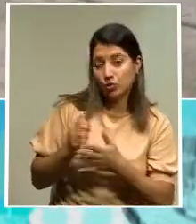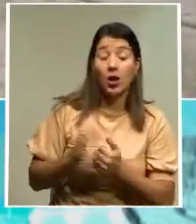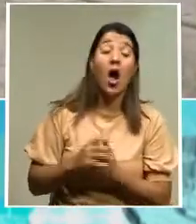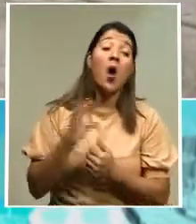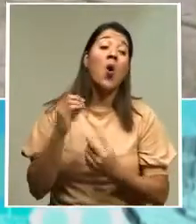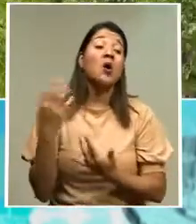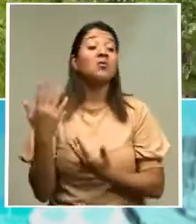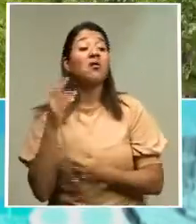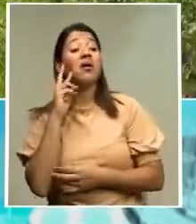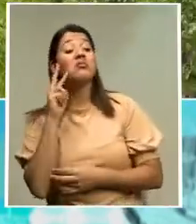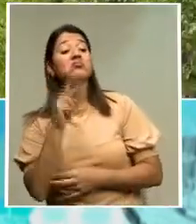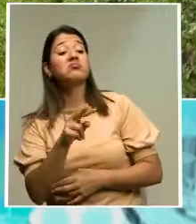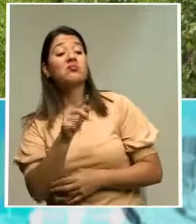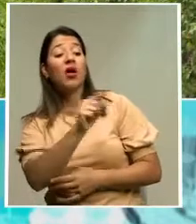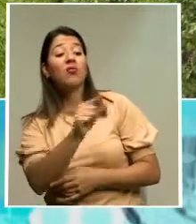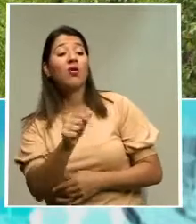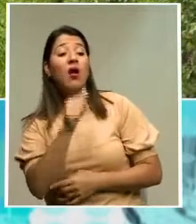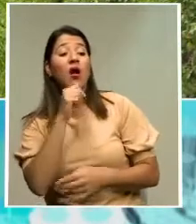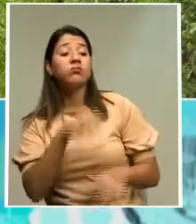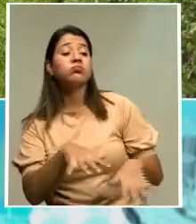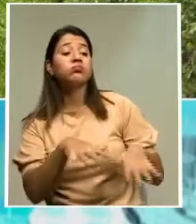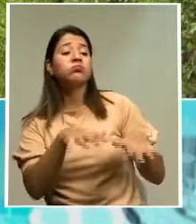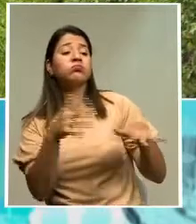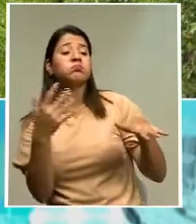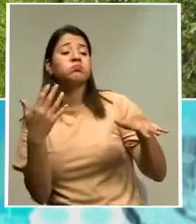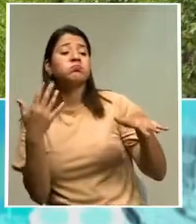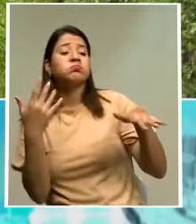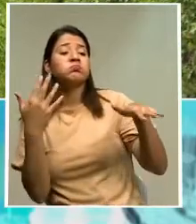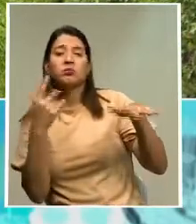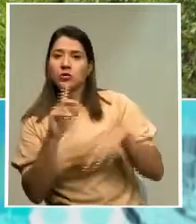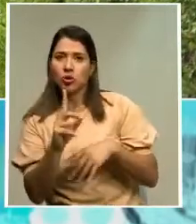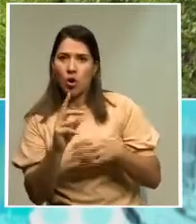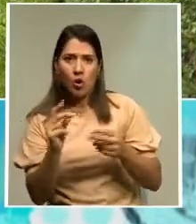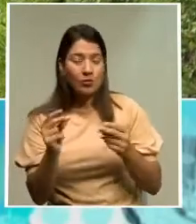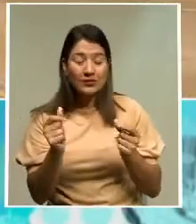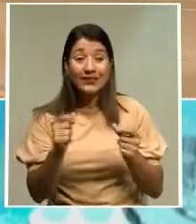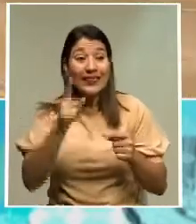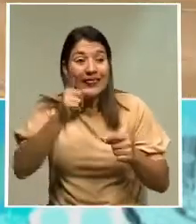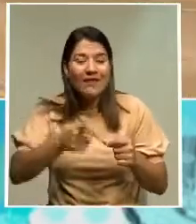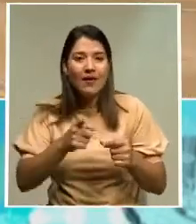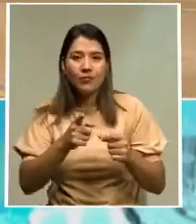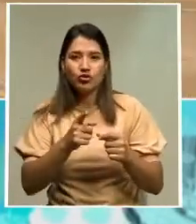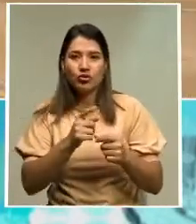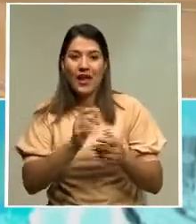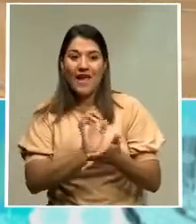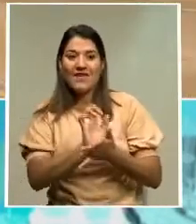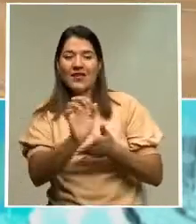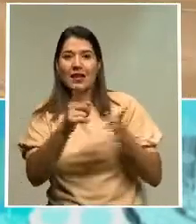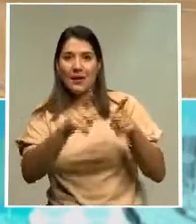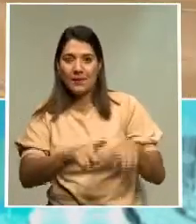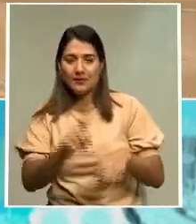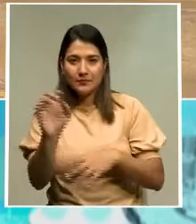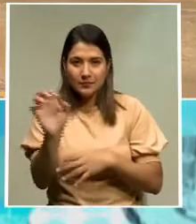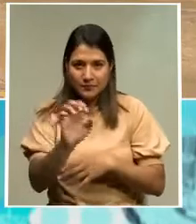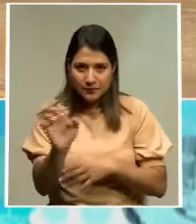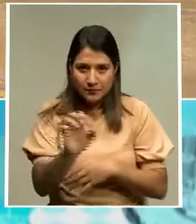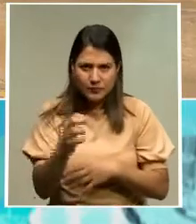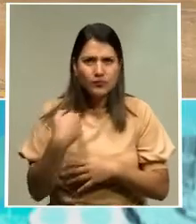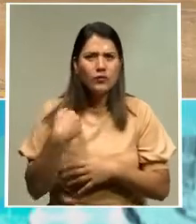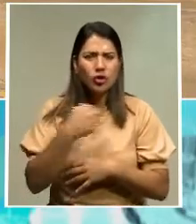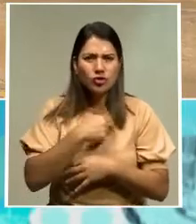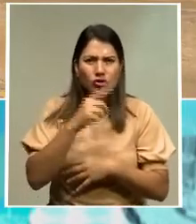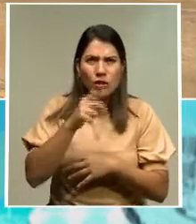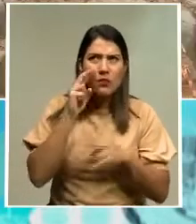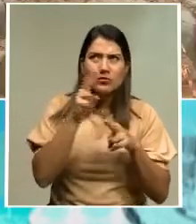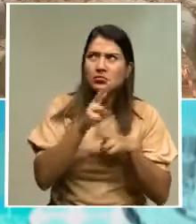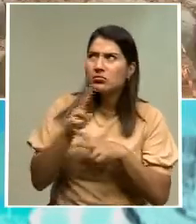nivel del agua está aumentando y que ocupo ayuda para salir. Debemos de ser un poco más previsorios, observar más las cosas en nuestro entorno